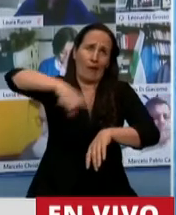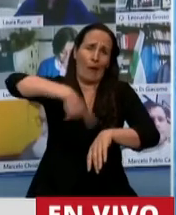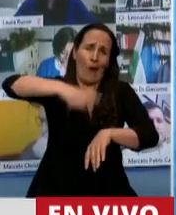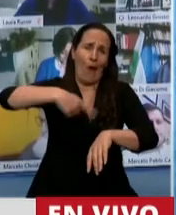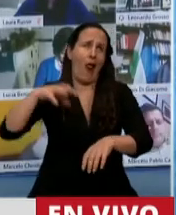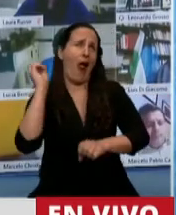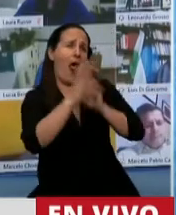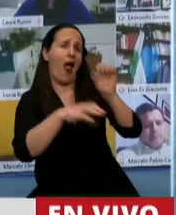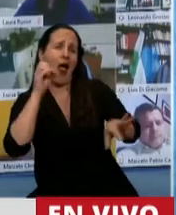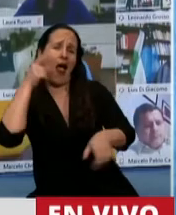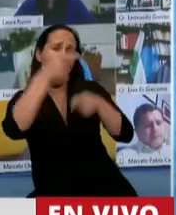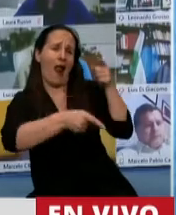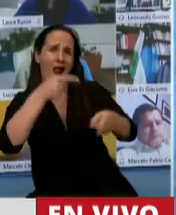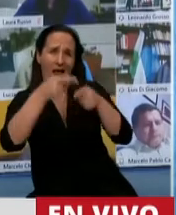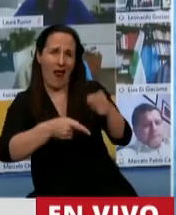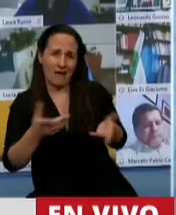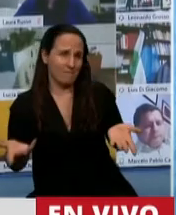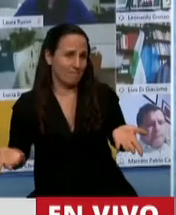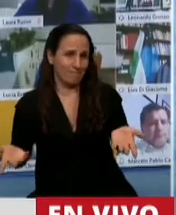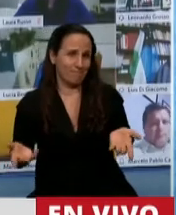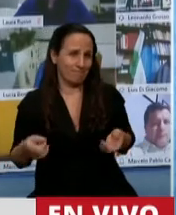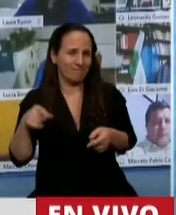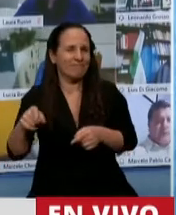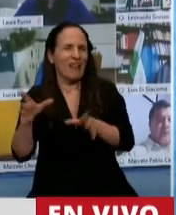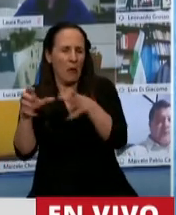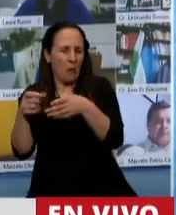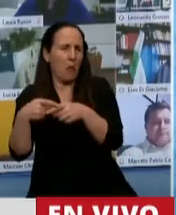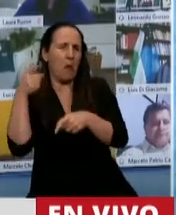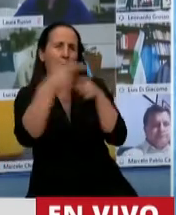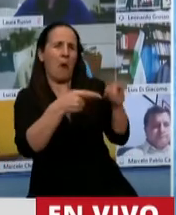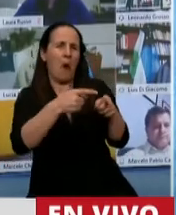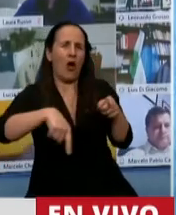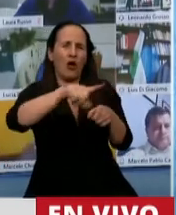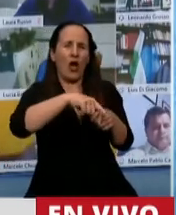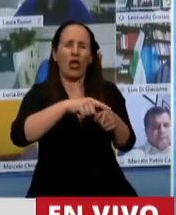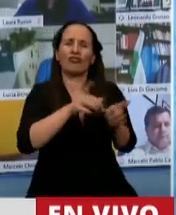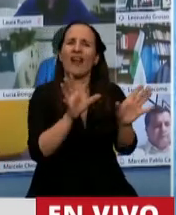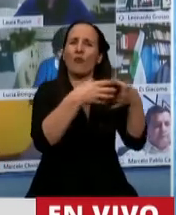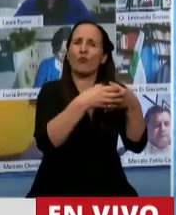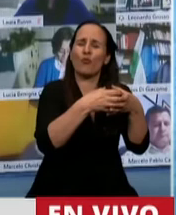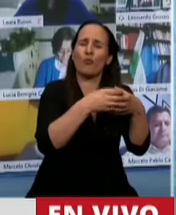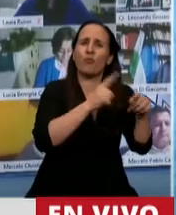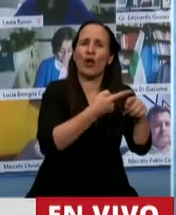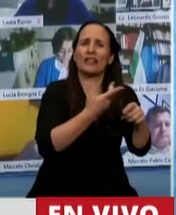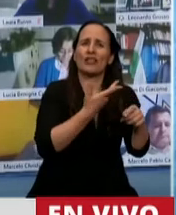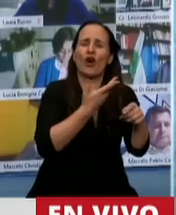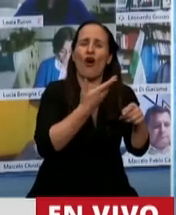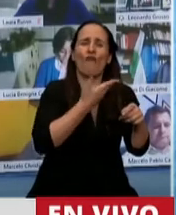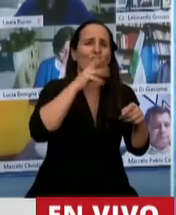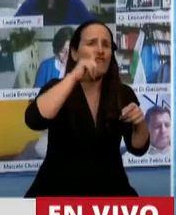agravios a todos los diputados y diputadas del Frente de Todos. Pero yo no me quiero detener mucho más en